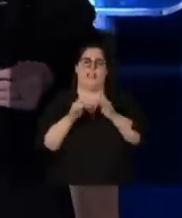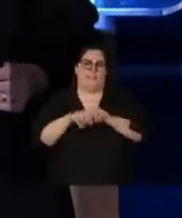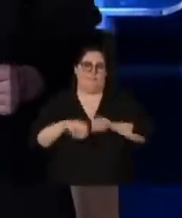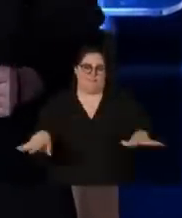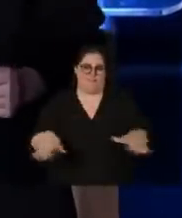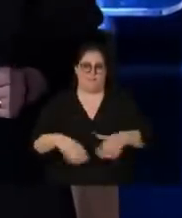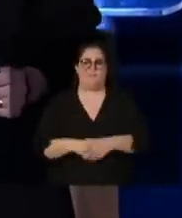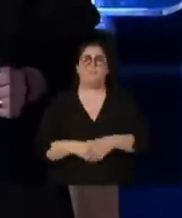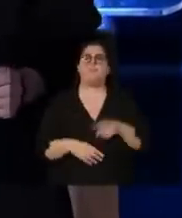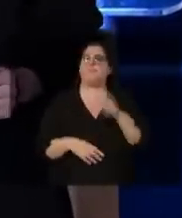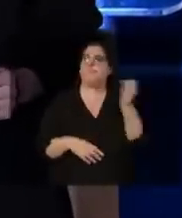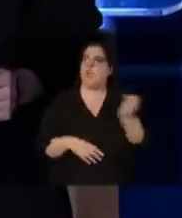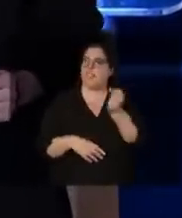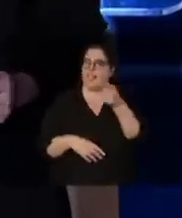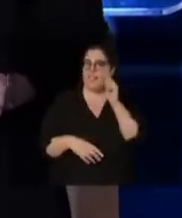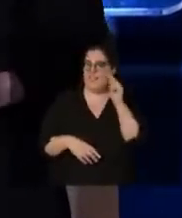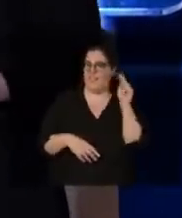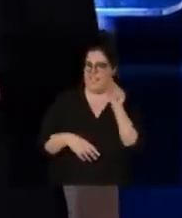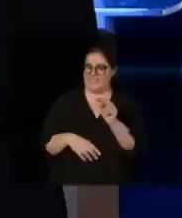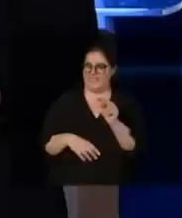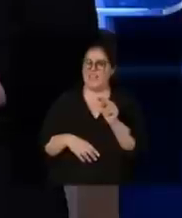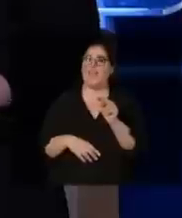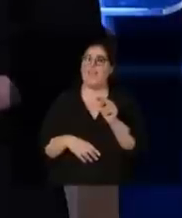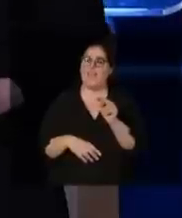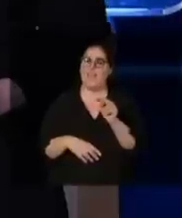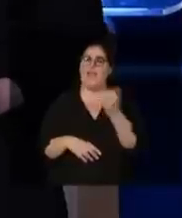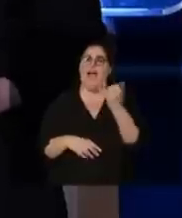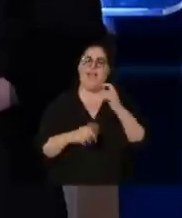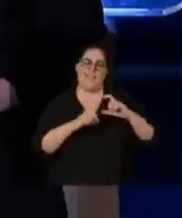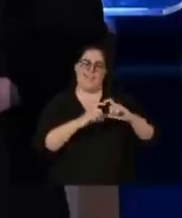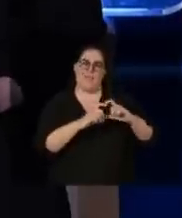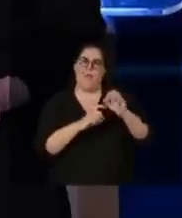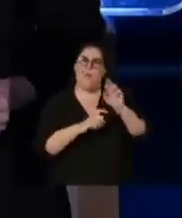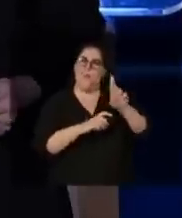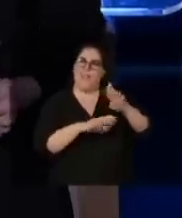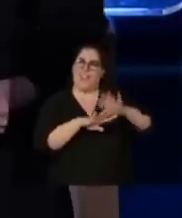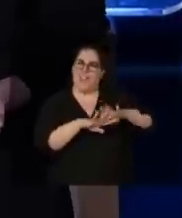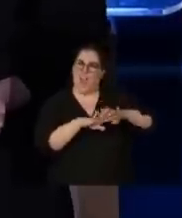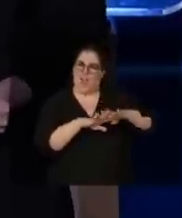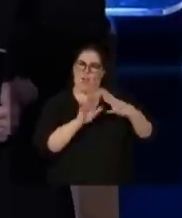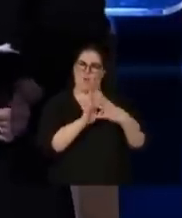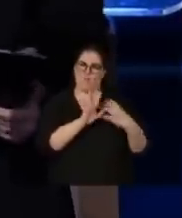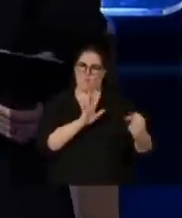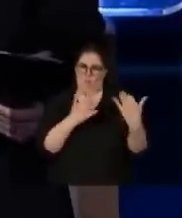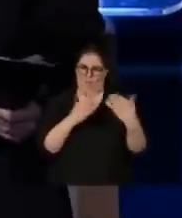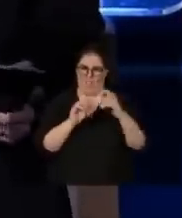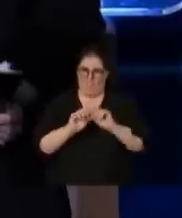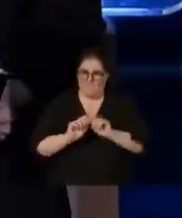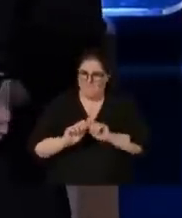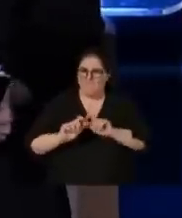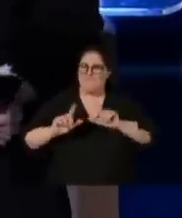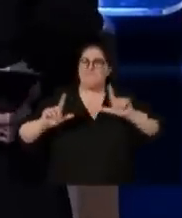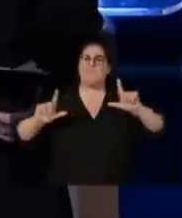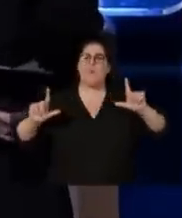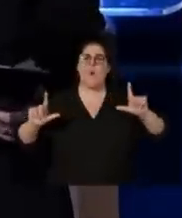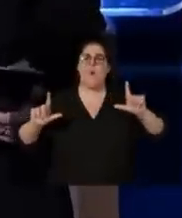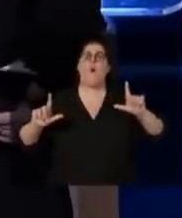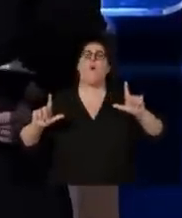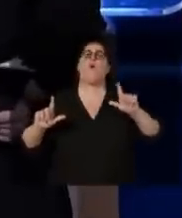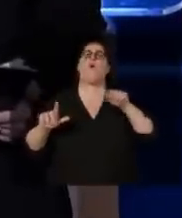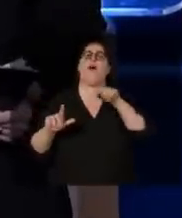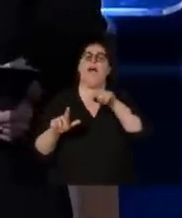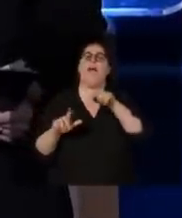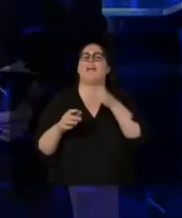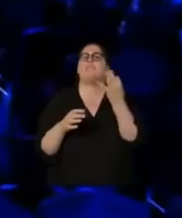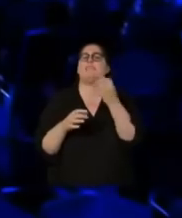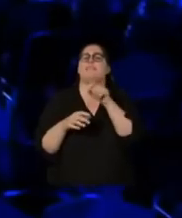muy importante, fíjense, tienen un código QR que pueden escanearlo y van a ingresar desde la pantalla a una